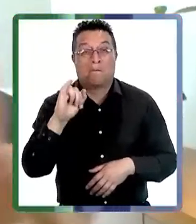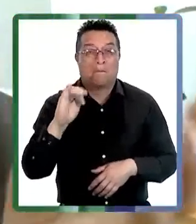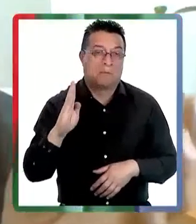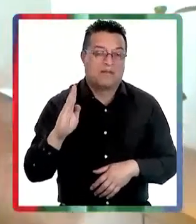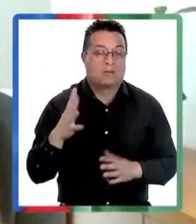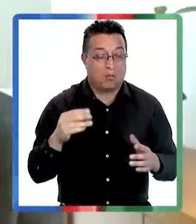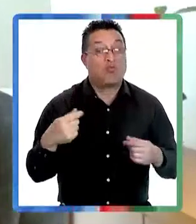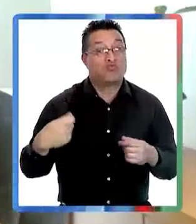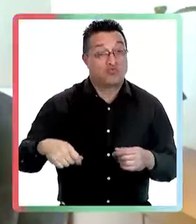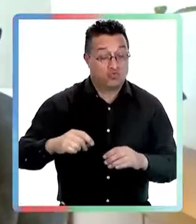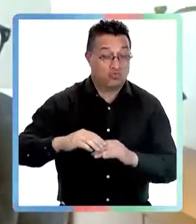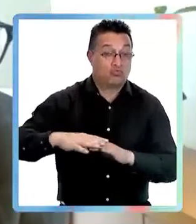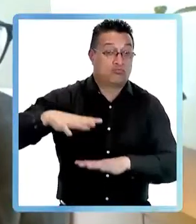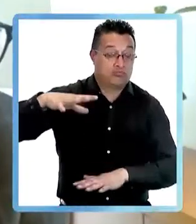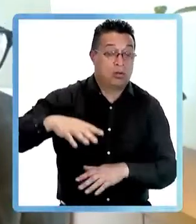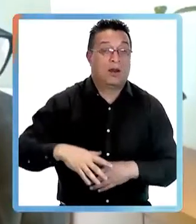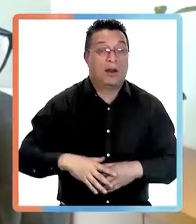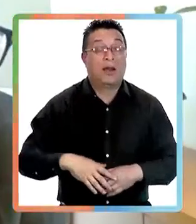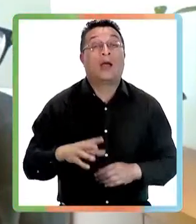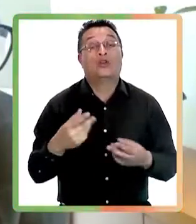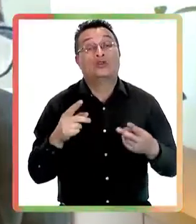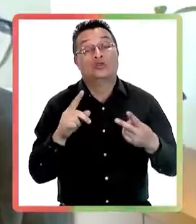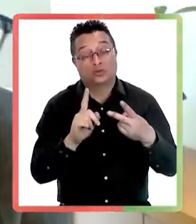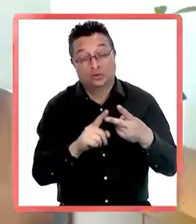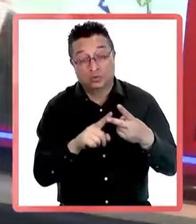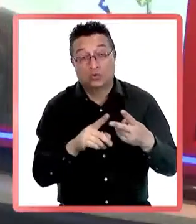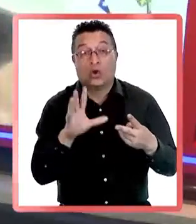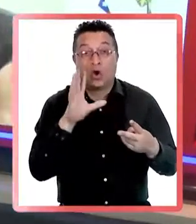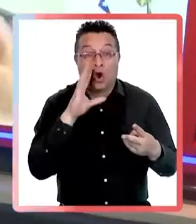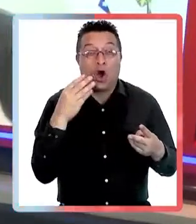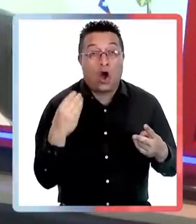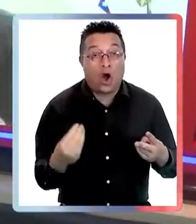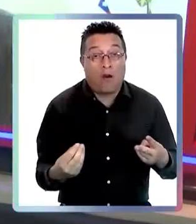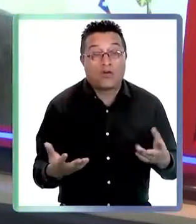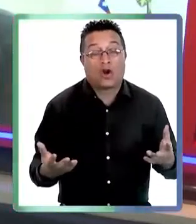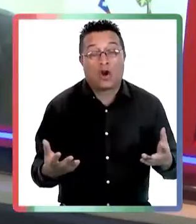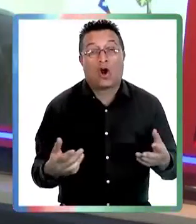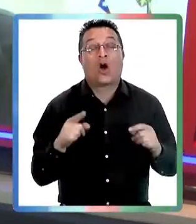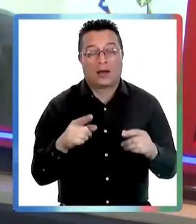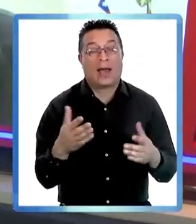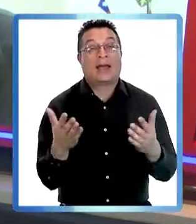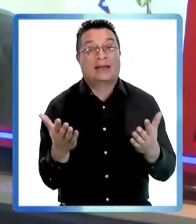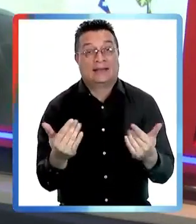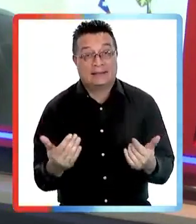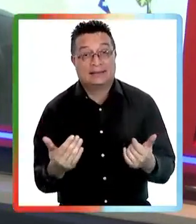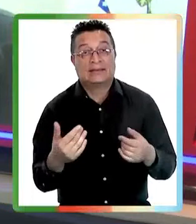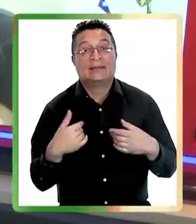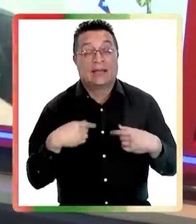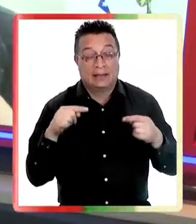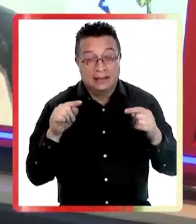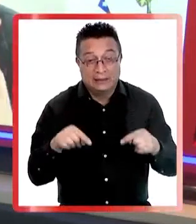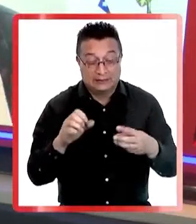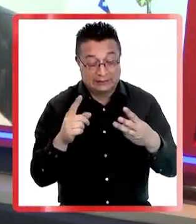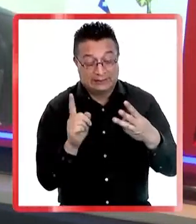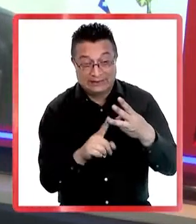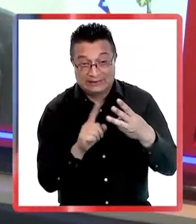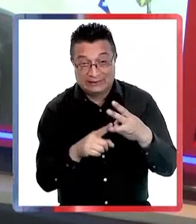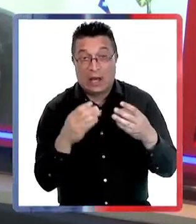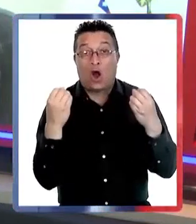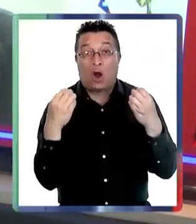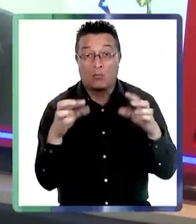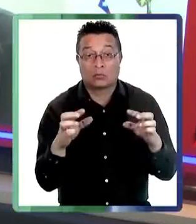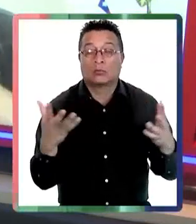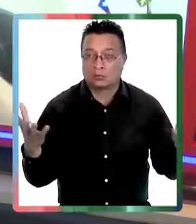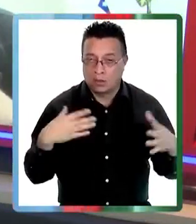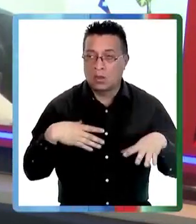PIB, o sea, esto es mucha plata. Y lo segundo, obviamente, se requiere ya que en esta tercera